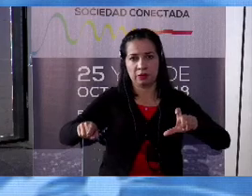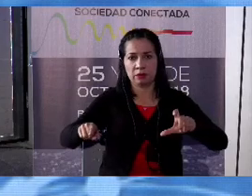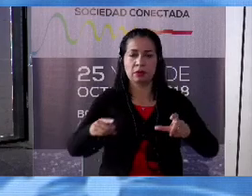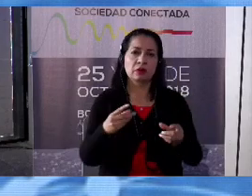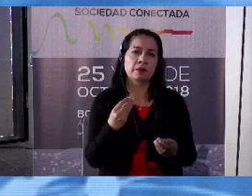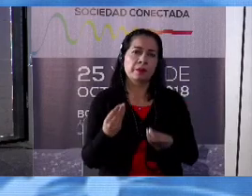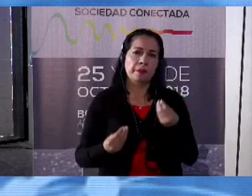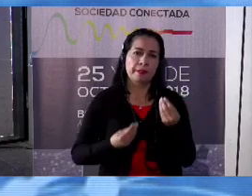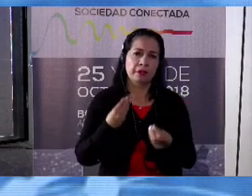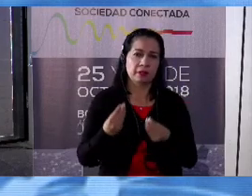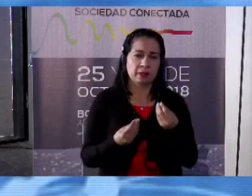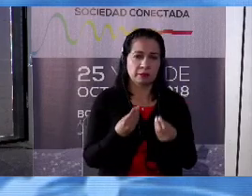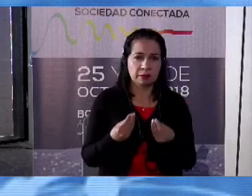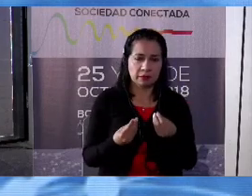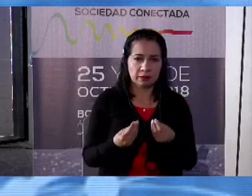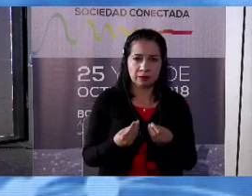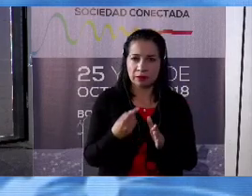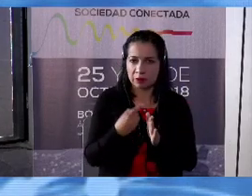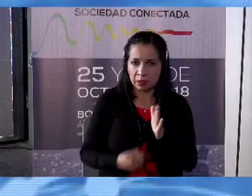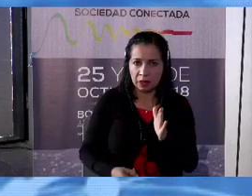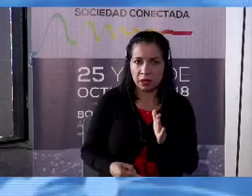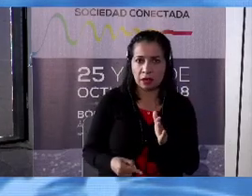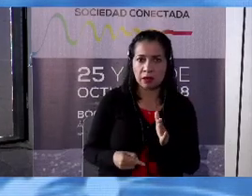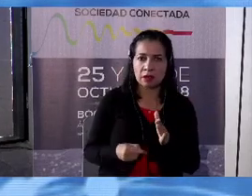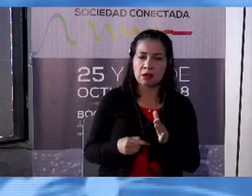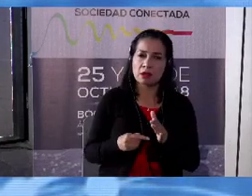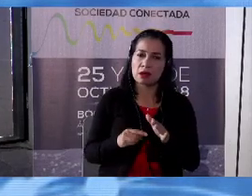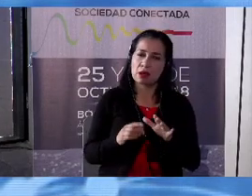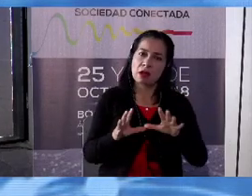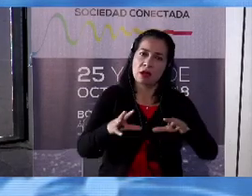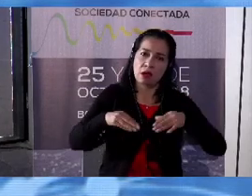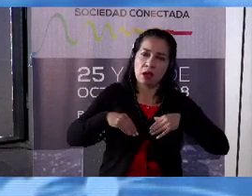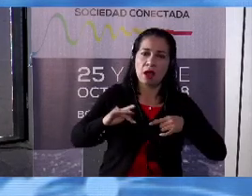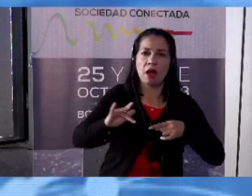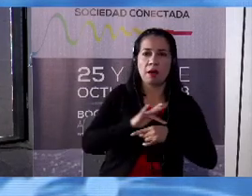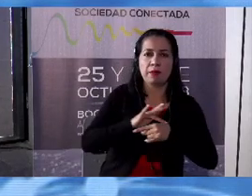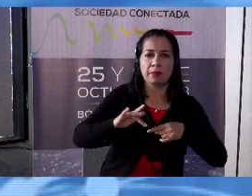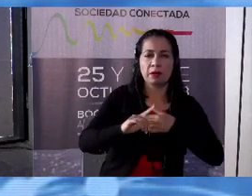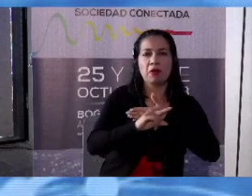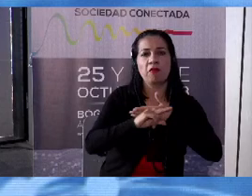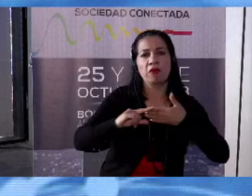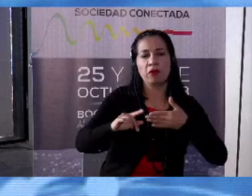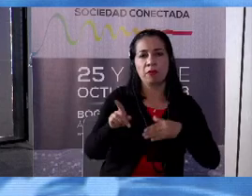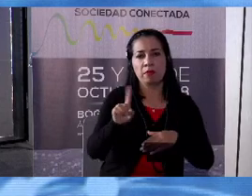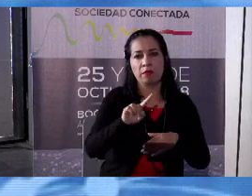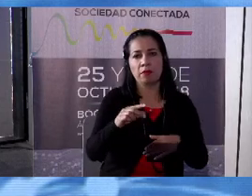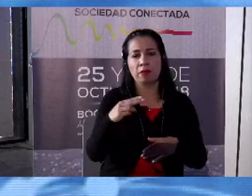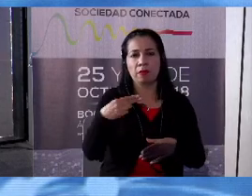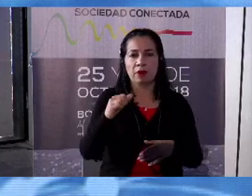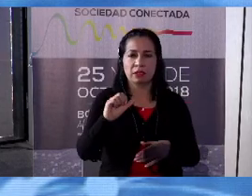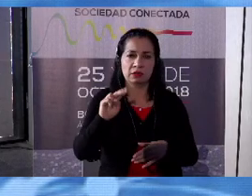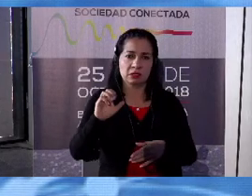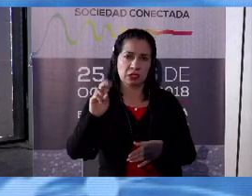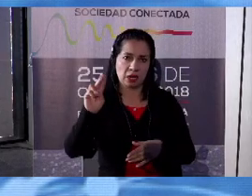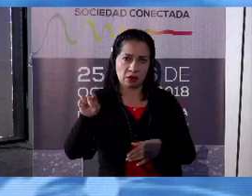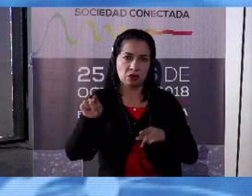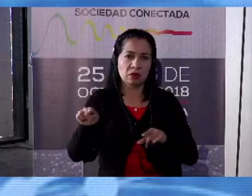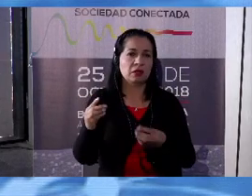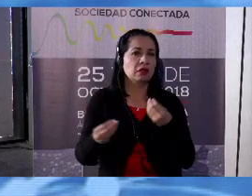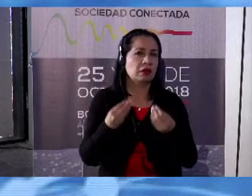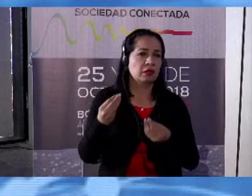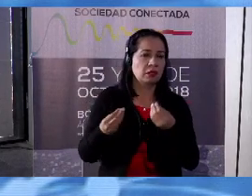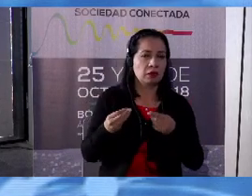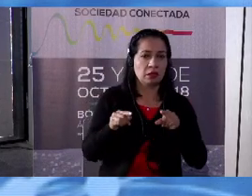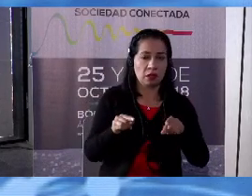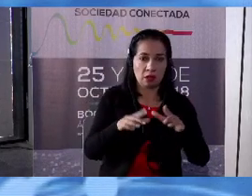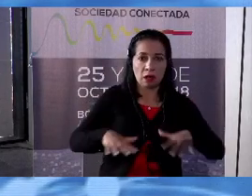que implementamos la fórmula Shanon que estipula la capacidad del